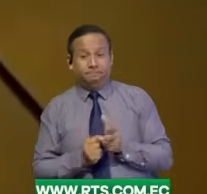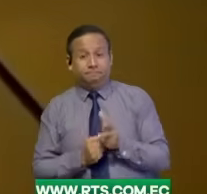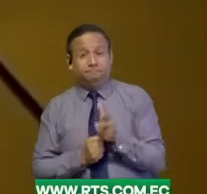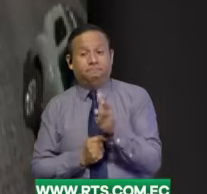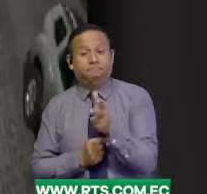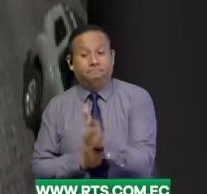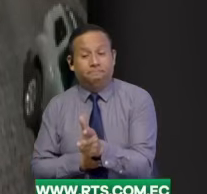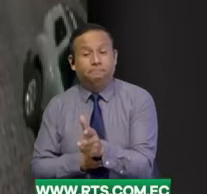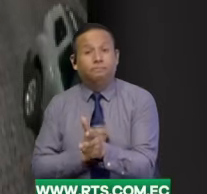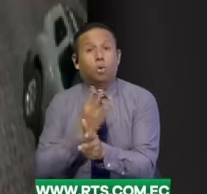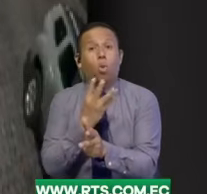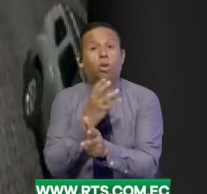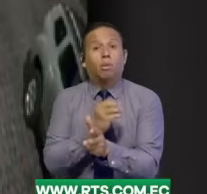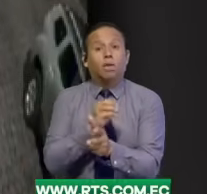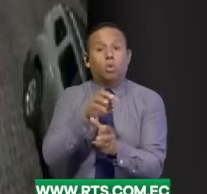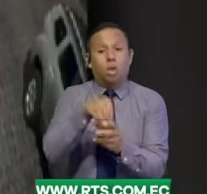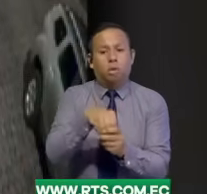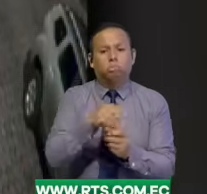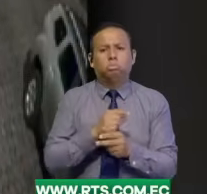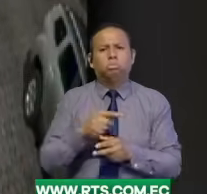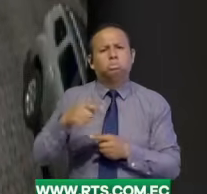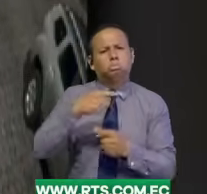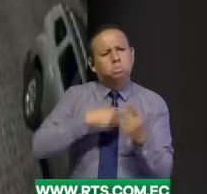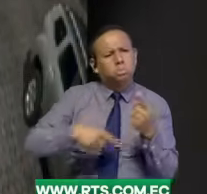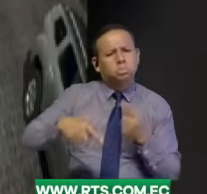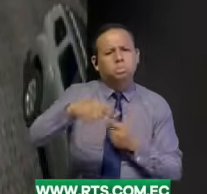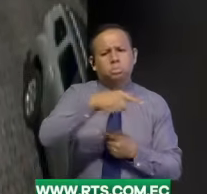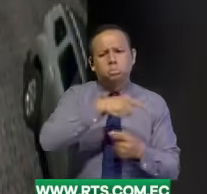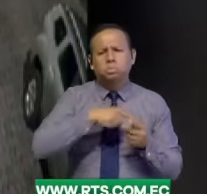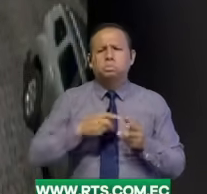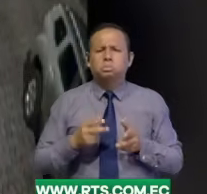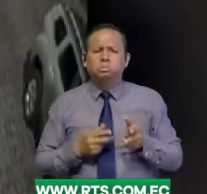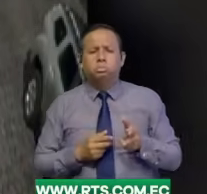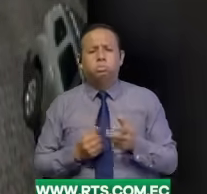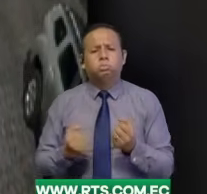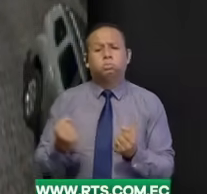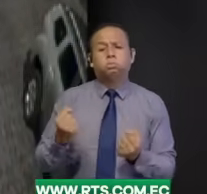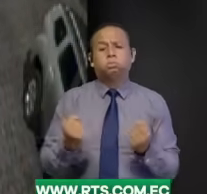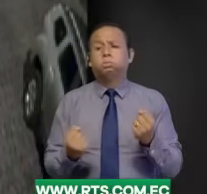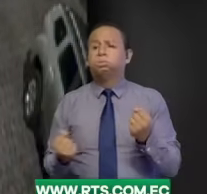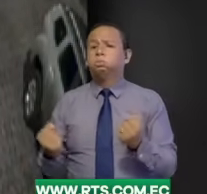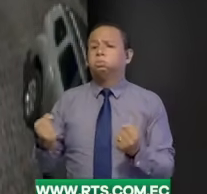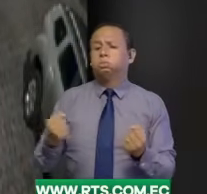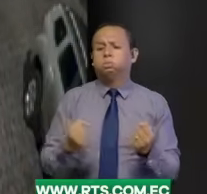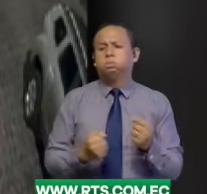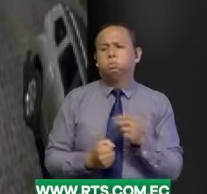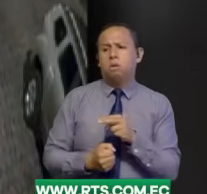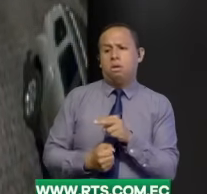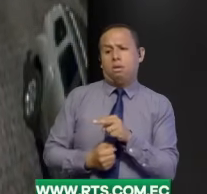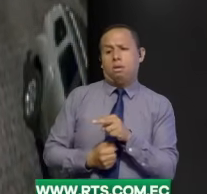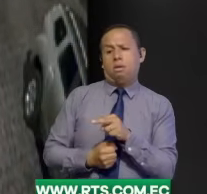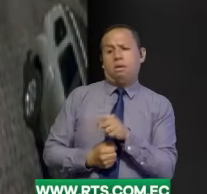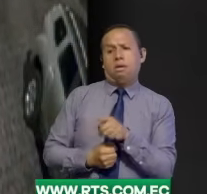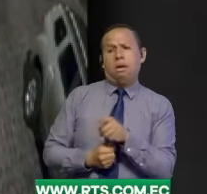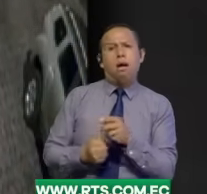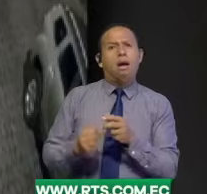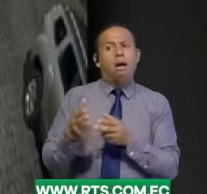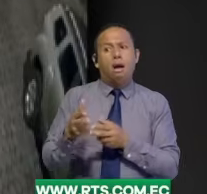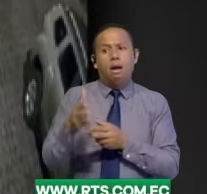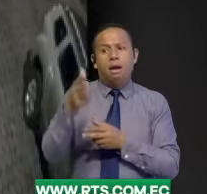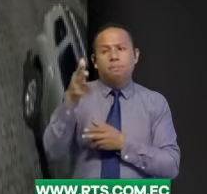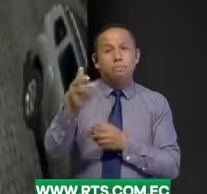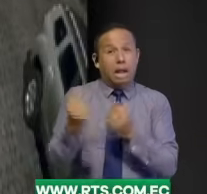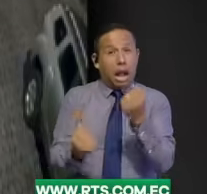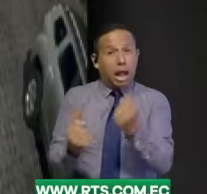bordo, transitaba por las calles del barrio como cualquier otro automotor. Se percataron que en la calle Sicalpa estaban varios carros estacionados